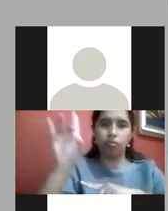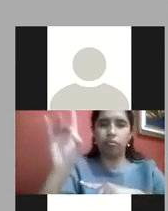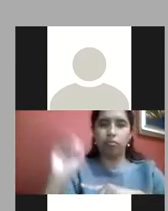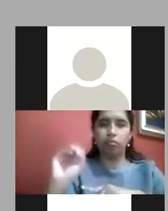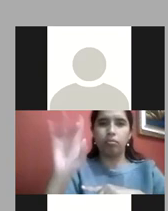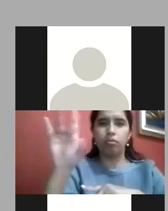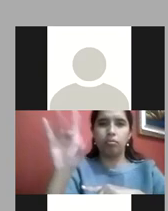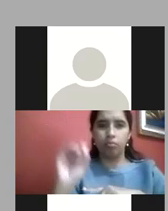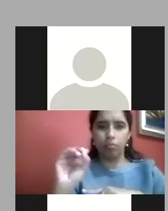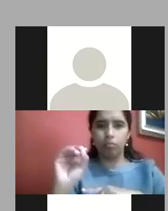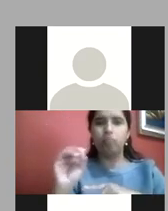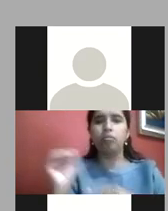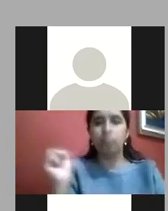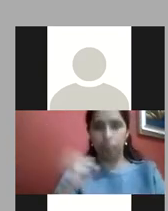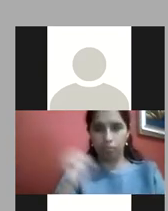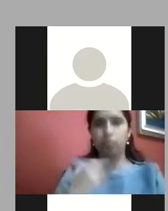Sí.